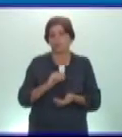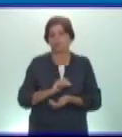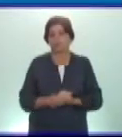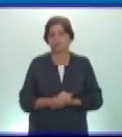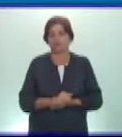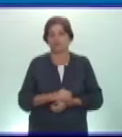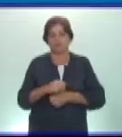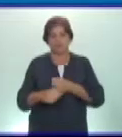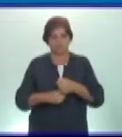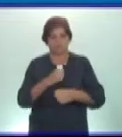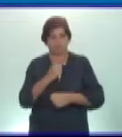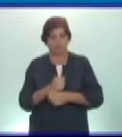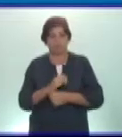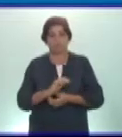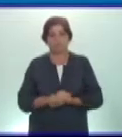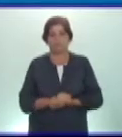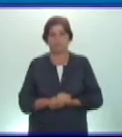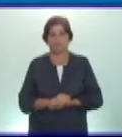que utilizamos.